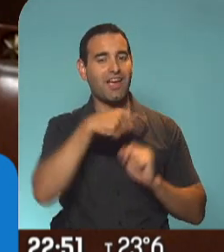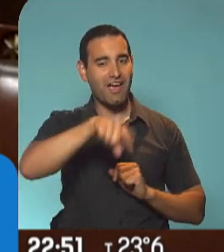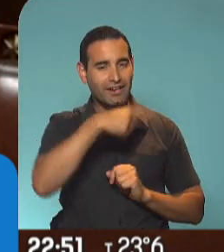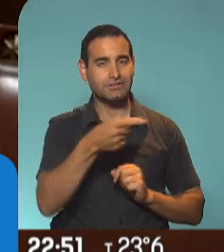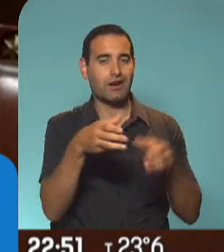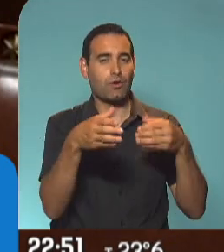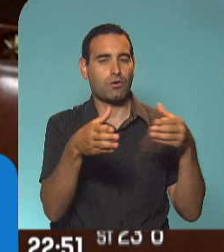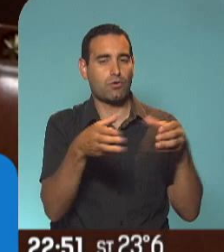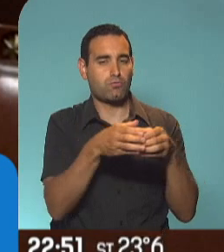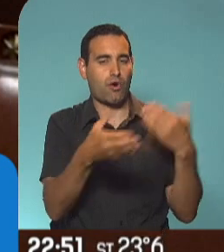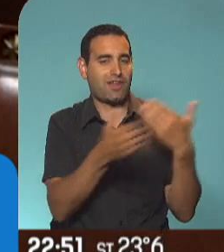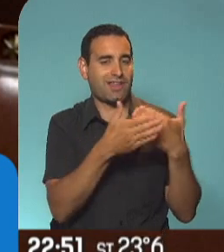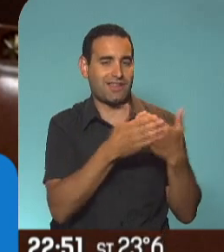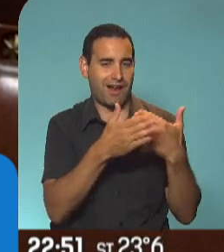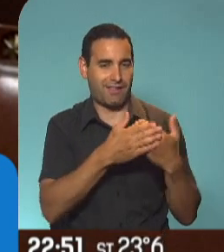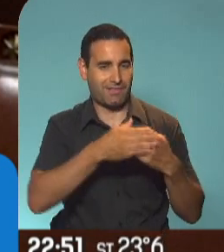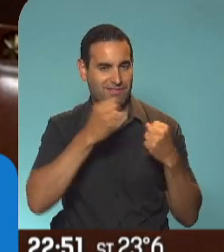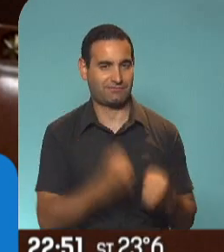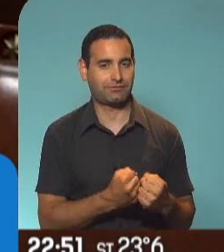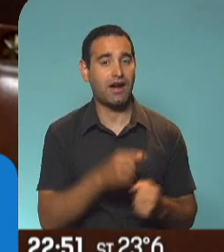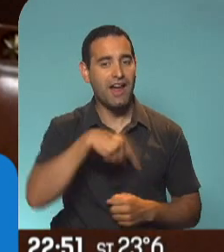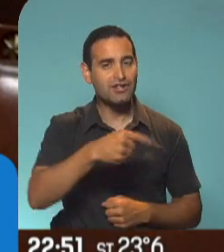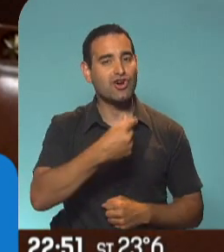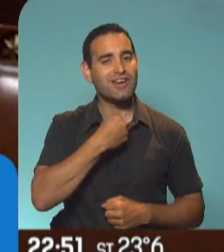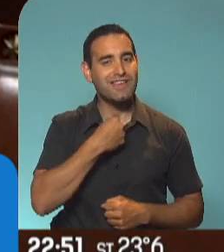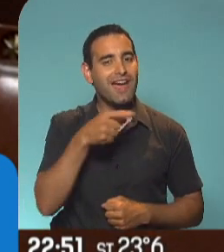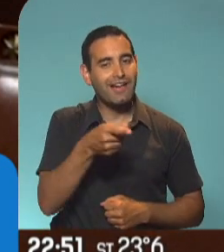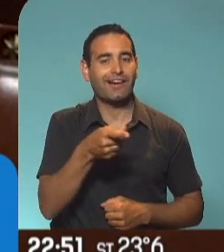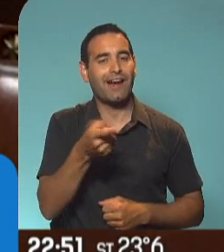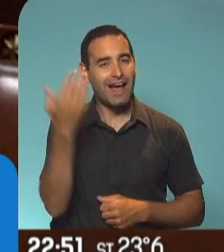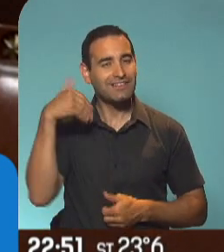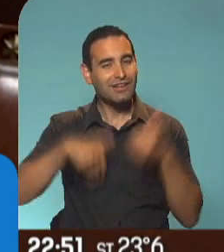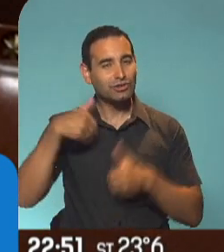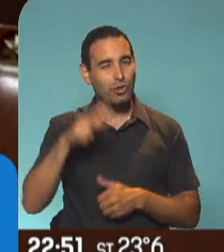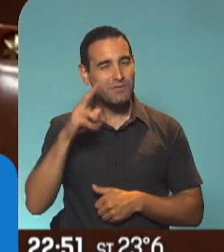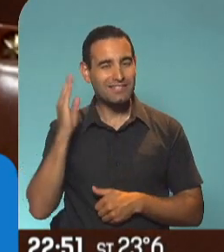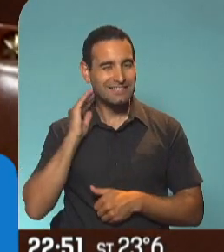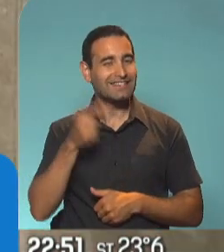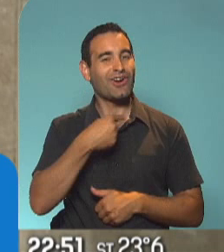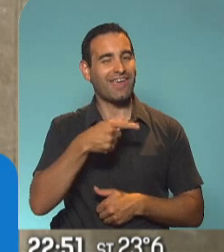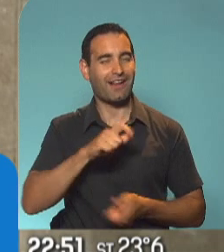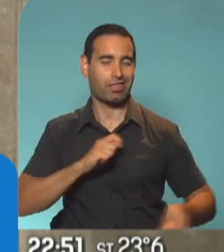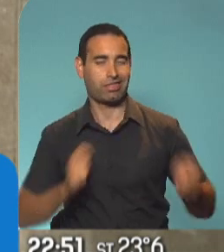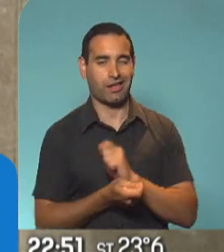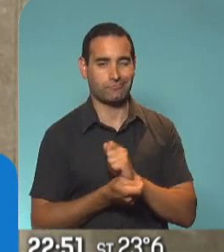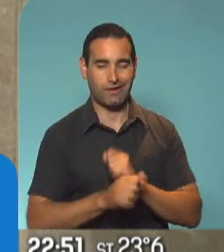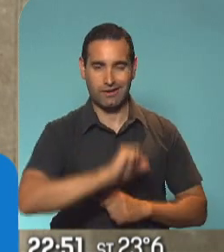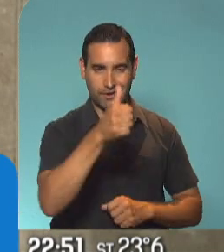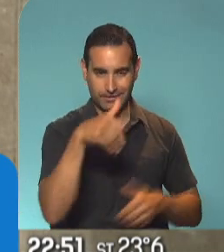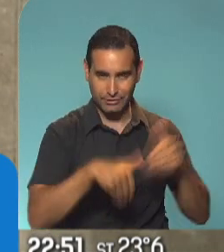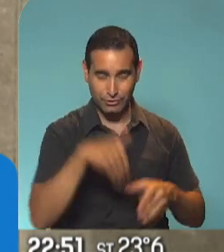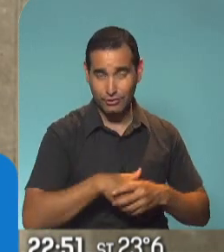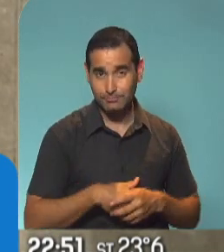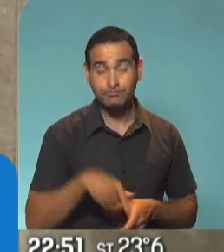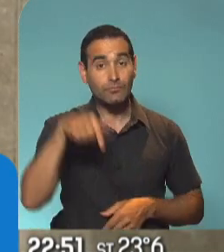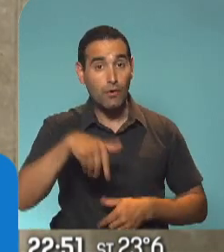hijacked by the radical left. They have wanted to reverse the course of the 2016 election. Al mismo tiempo que tenía